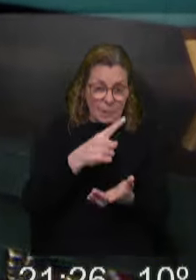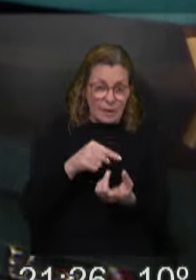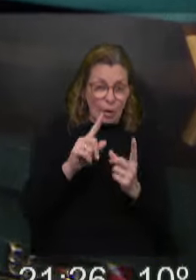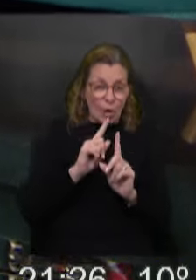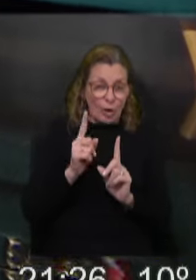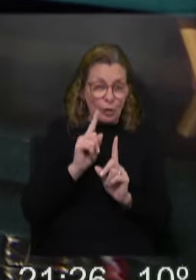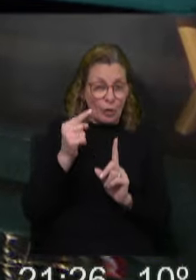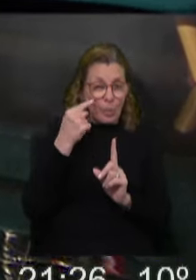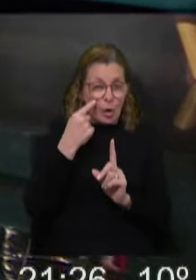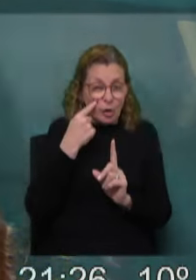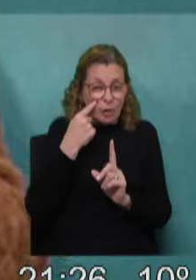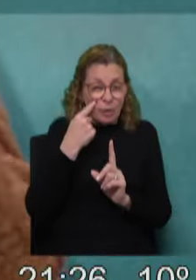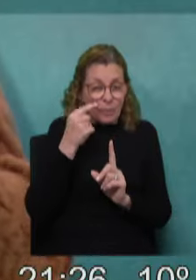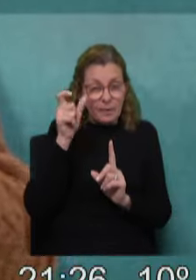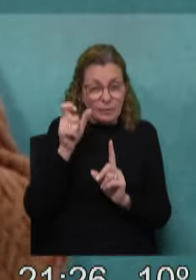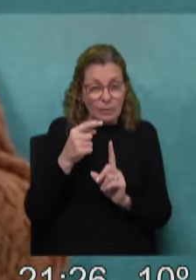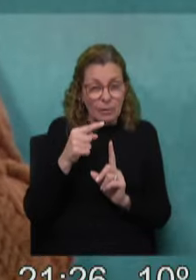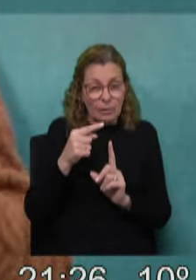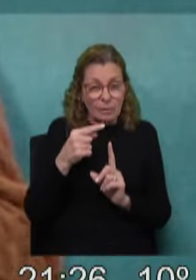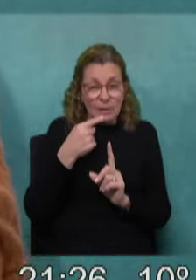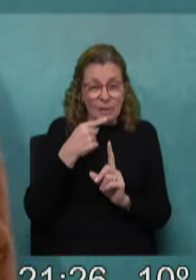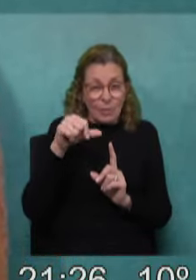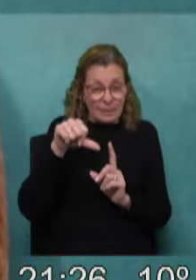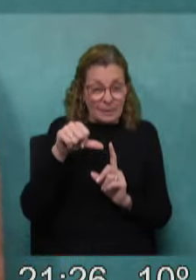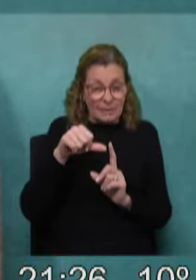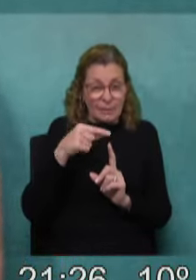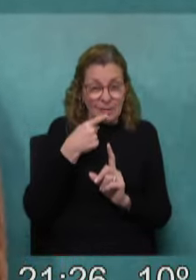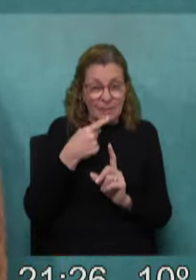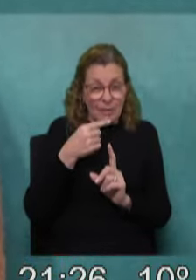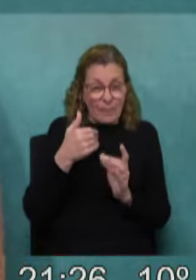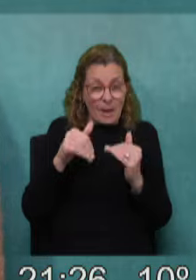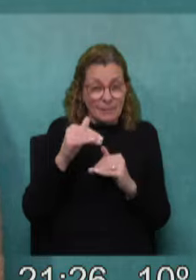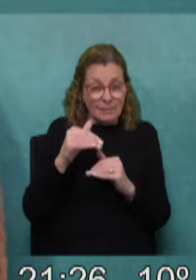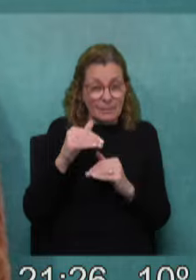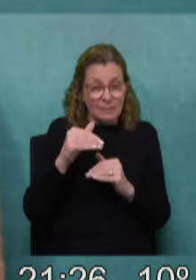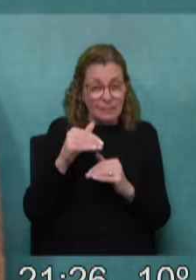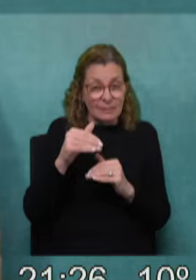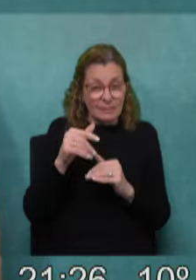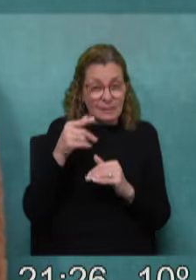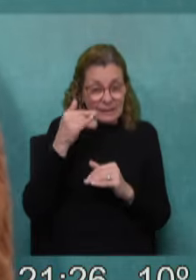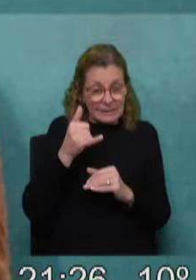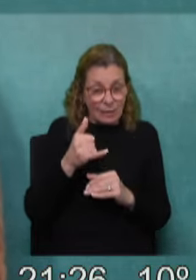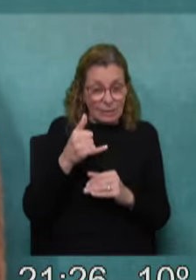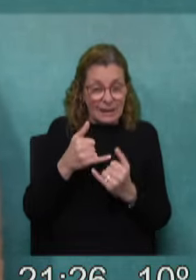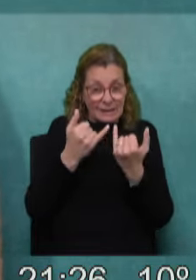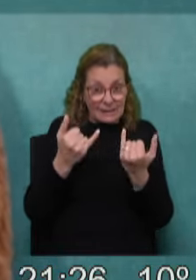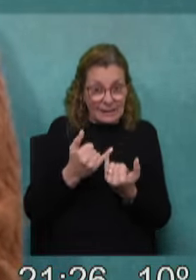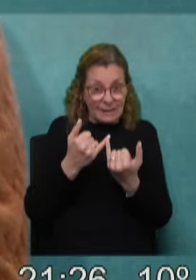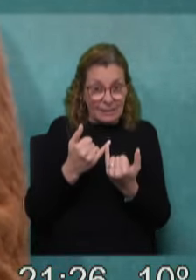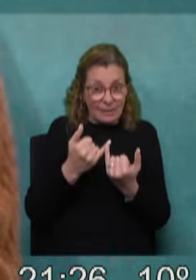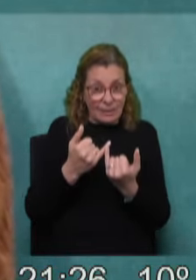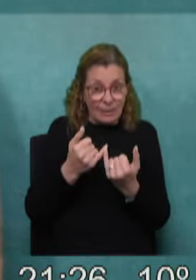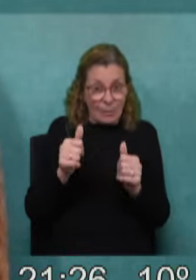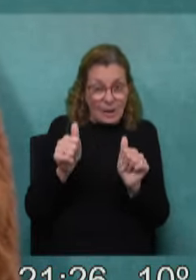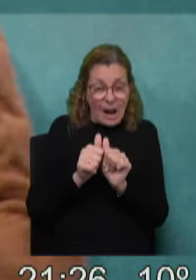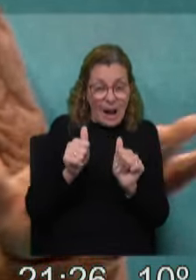como... Conozco colegas, no estoy hablando negativamente ni nada, que lo tienen como más, viste, tengo que estar al día, tengo que hacer un fit con